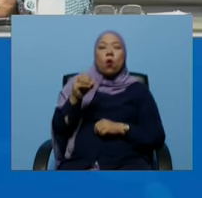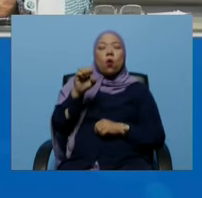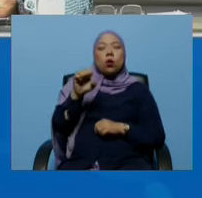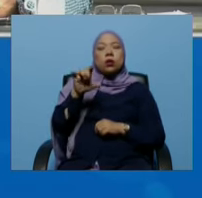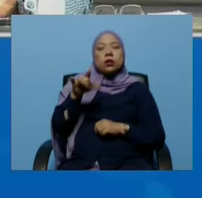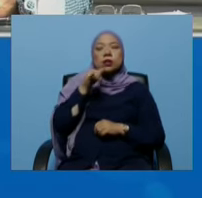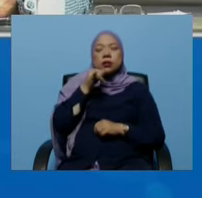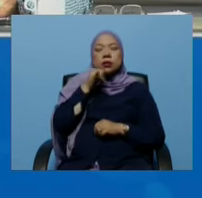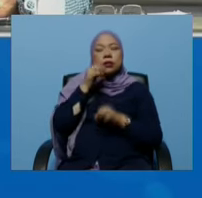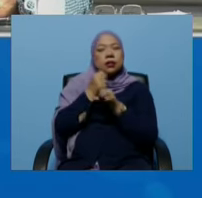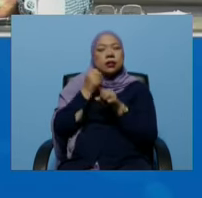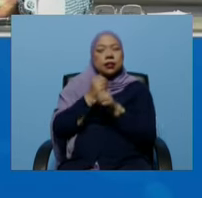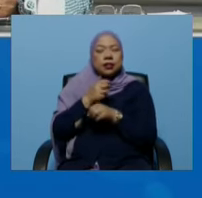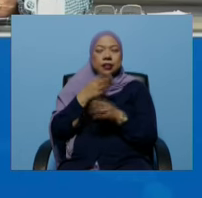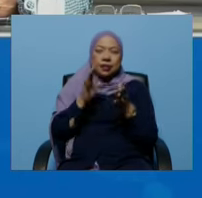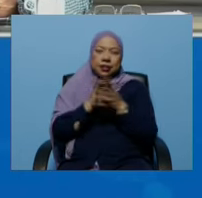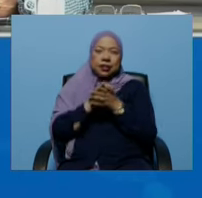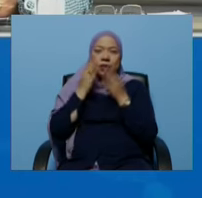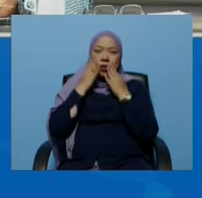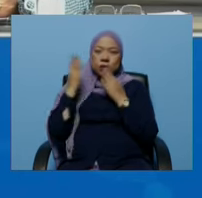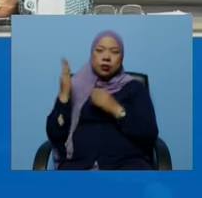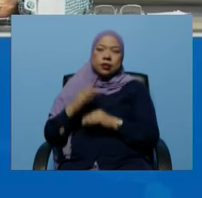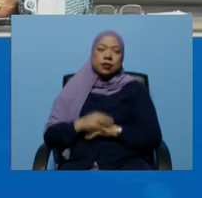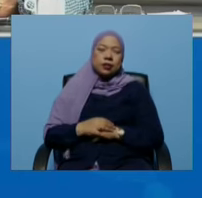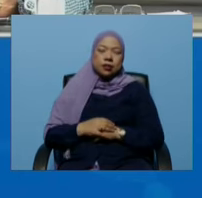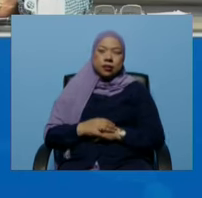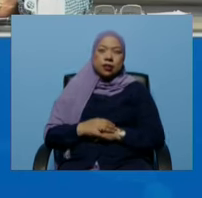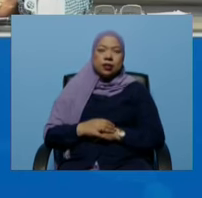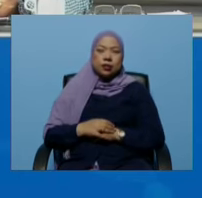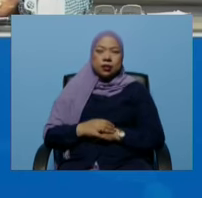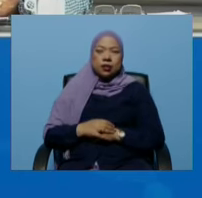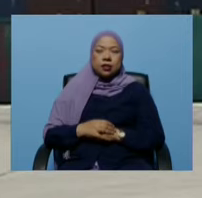exportación. Adelante, compañero.